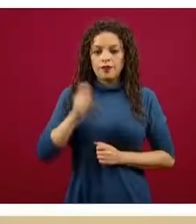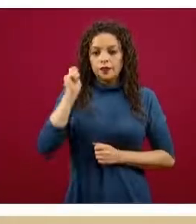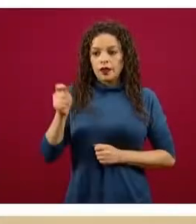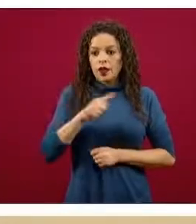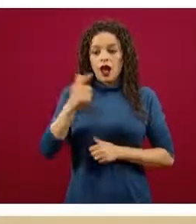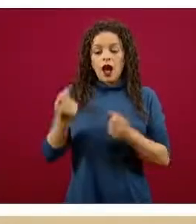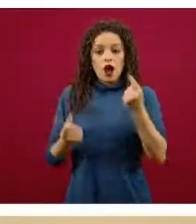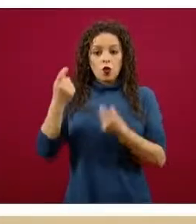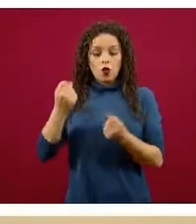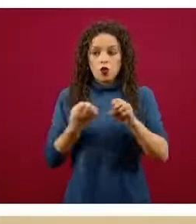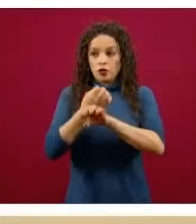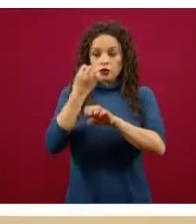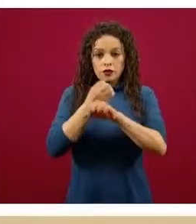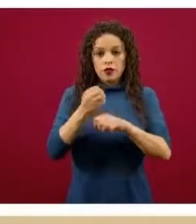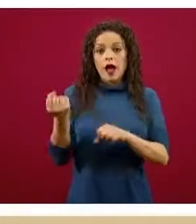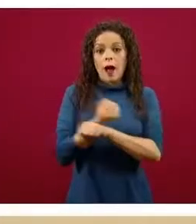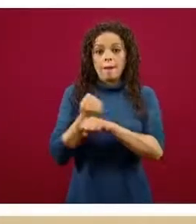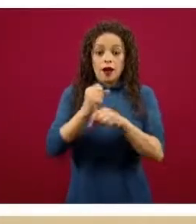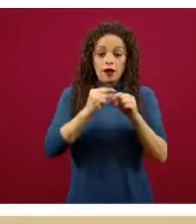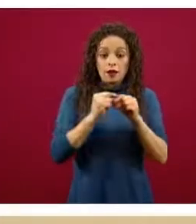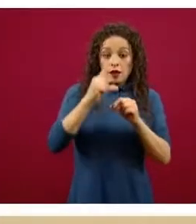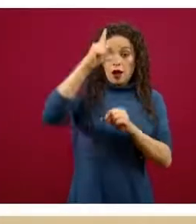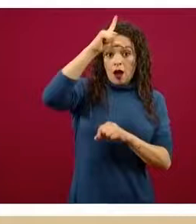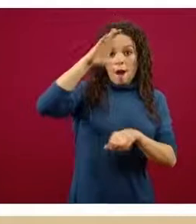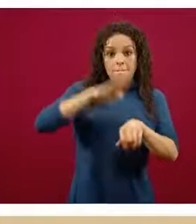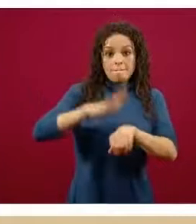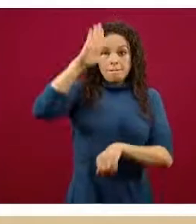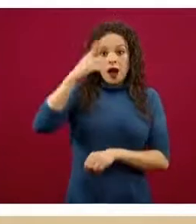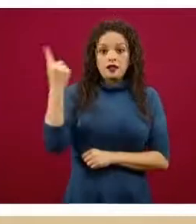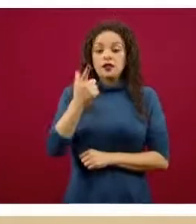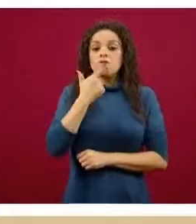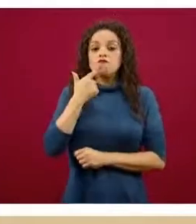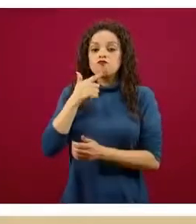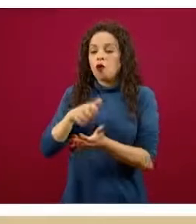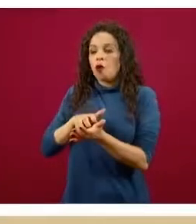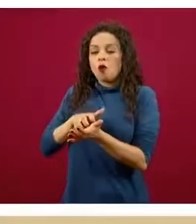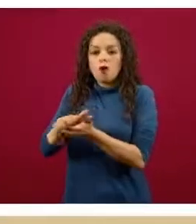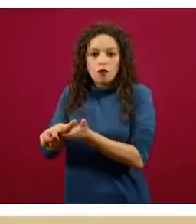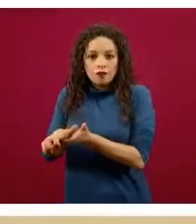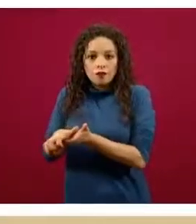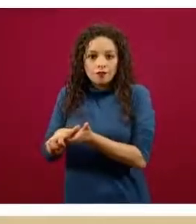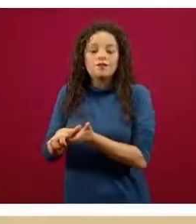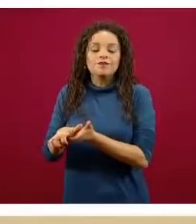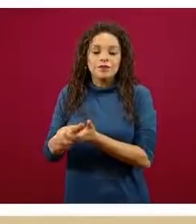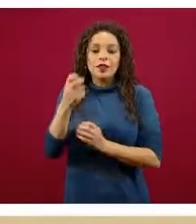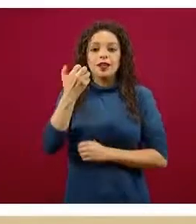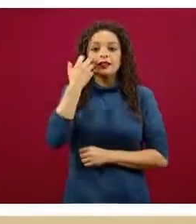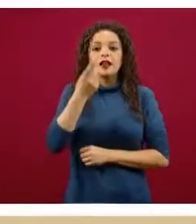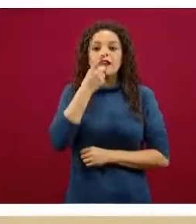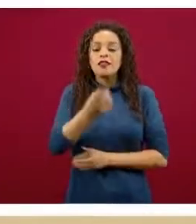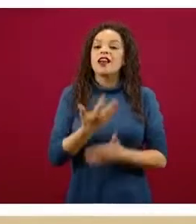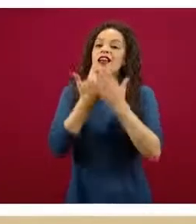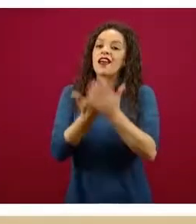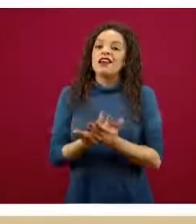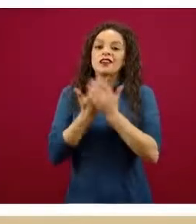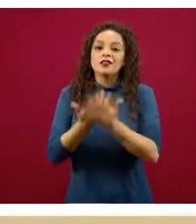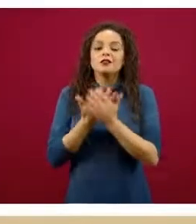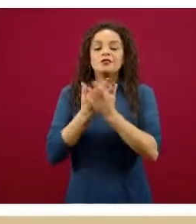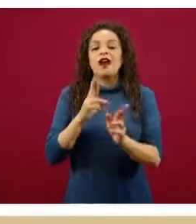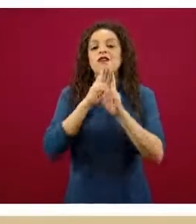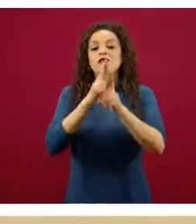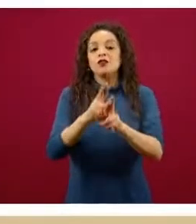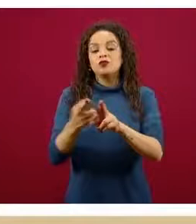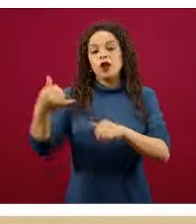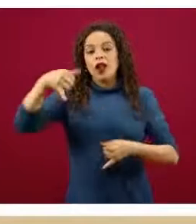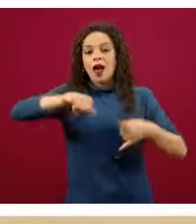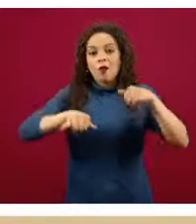barra amarilla es mayor que la barra roja. Eso quiere decir que hay más personas que están en espera de un resultado de laboratorio que de las que ya